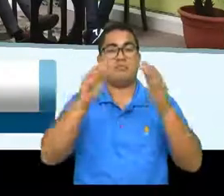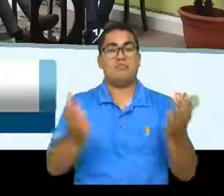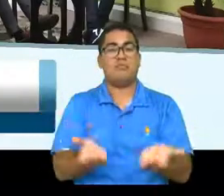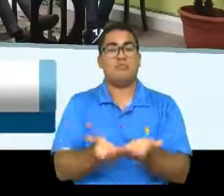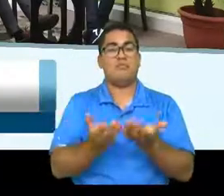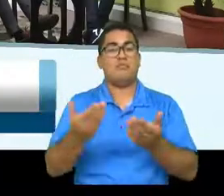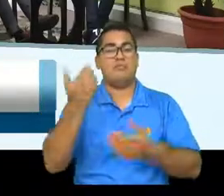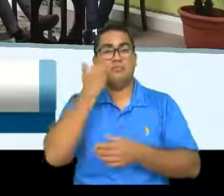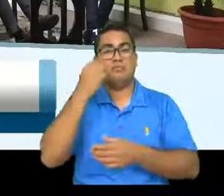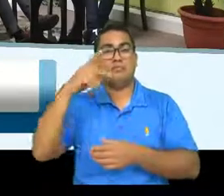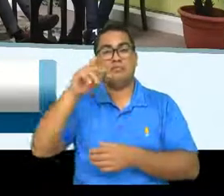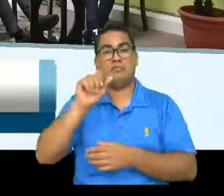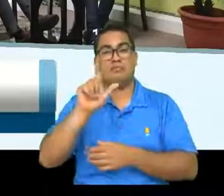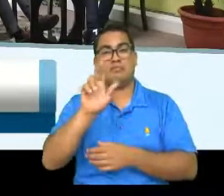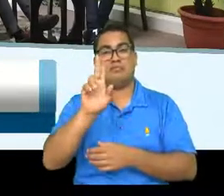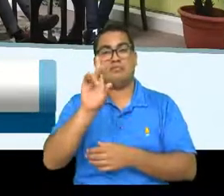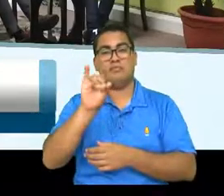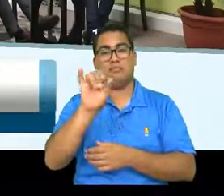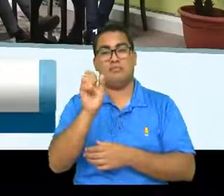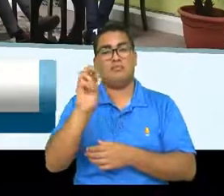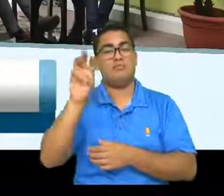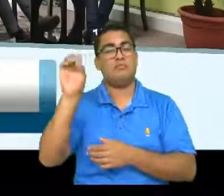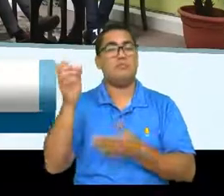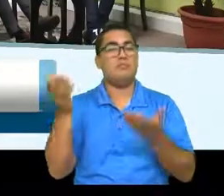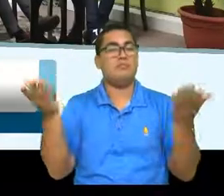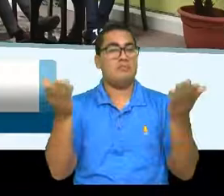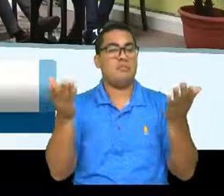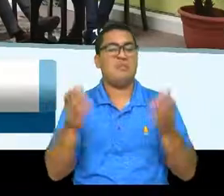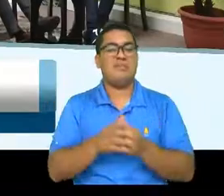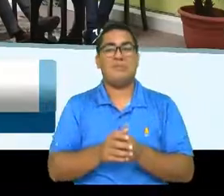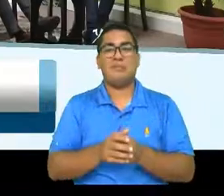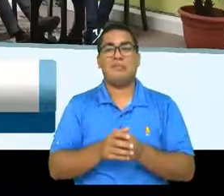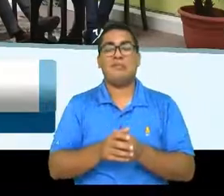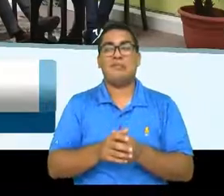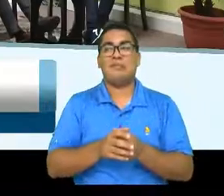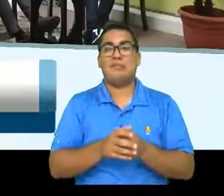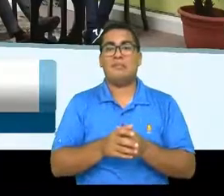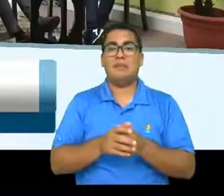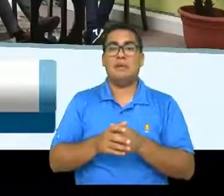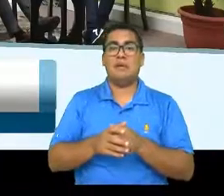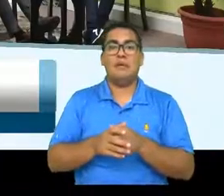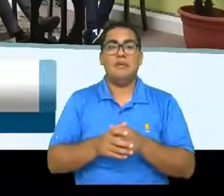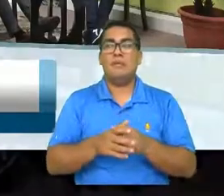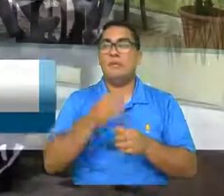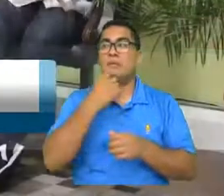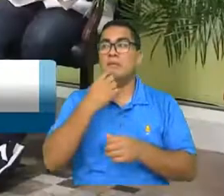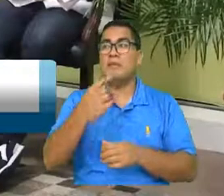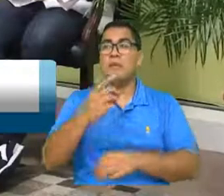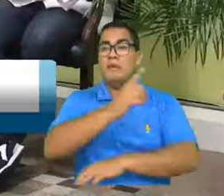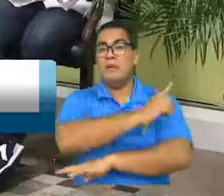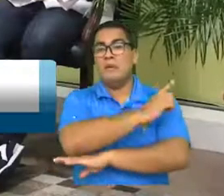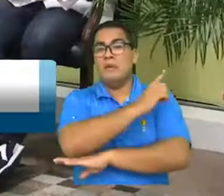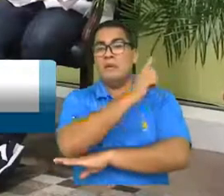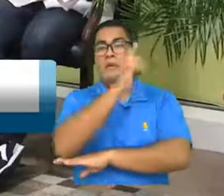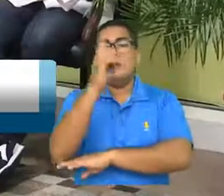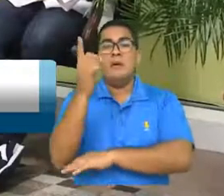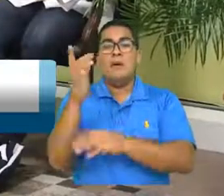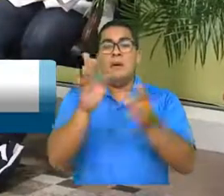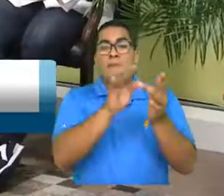esta enfermedad. Claro, se establece en función de que hay un día específico